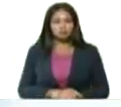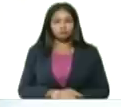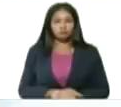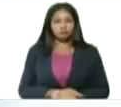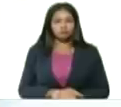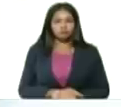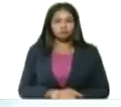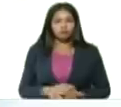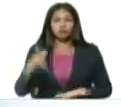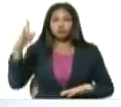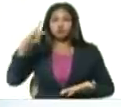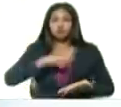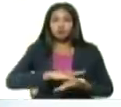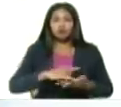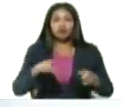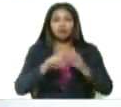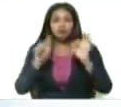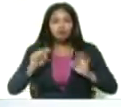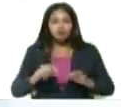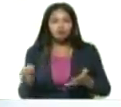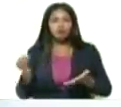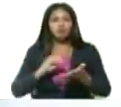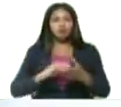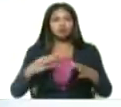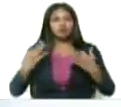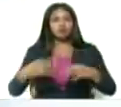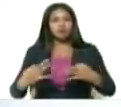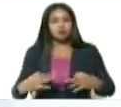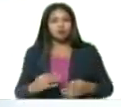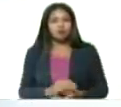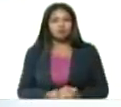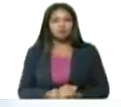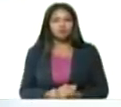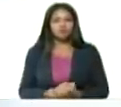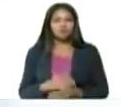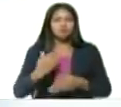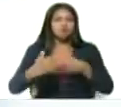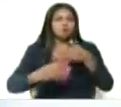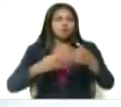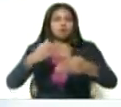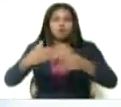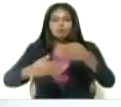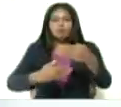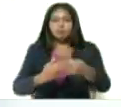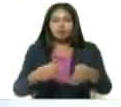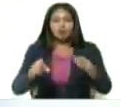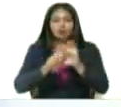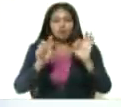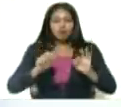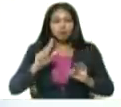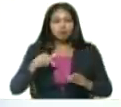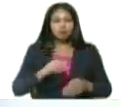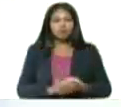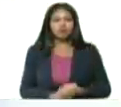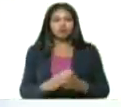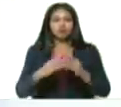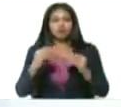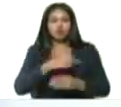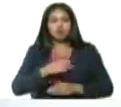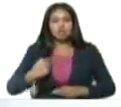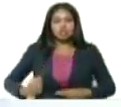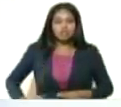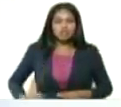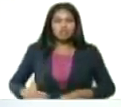Wuhan ha vuelto a la normalidad de manera progresiva. Y como toda China sigue el